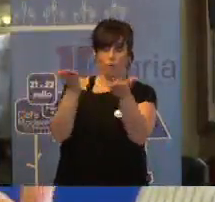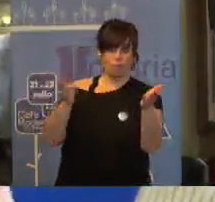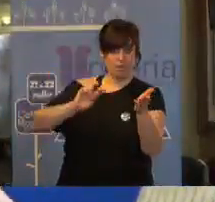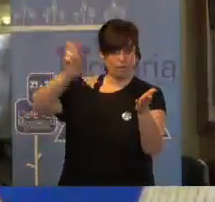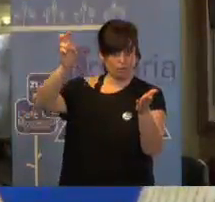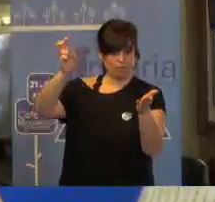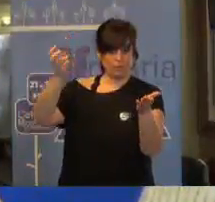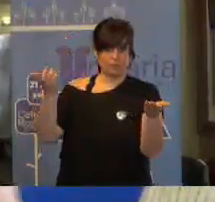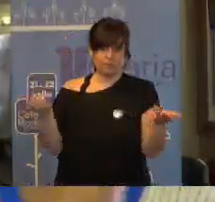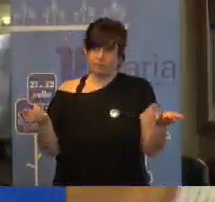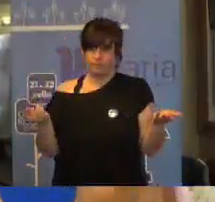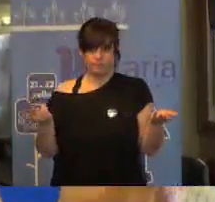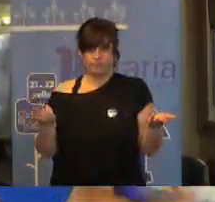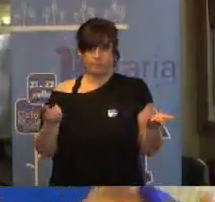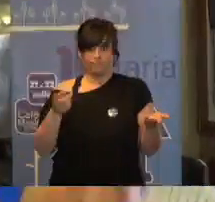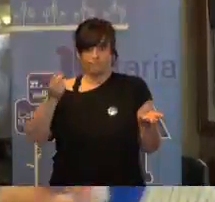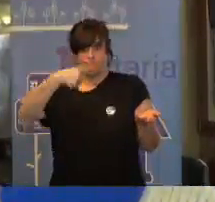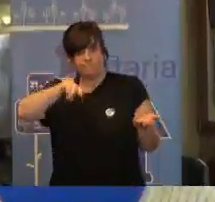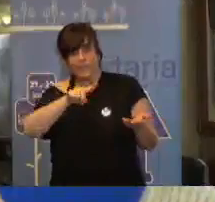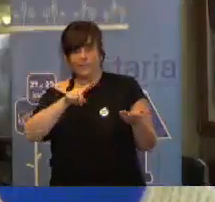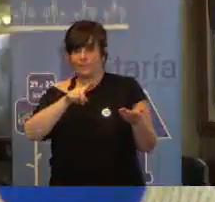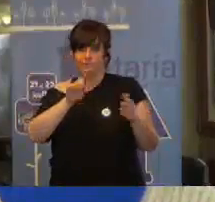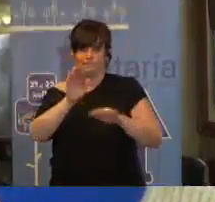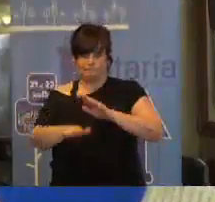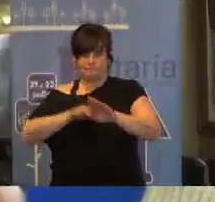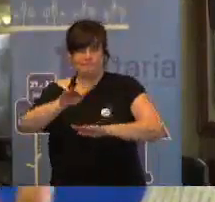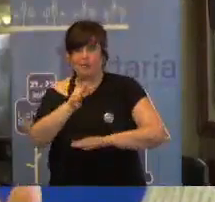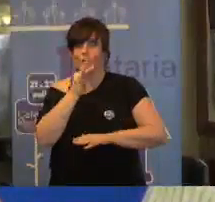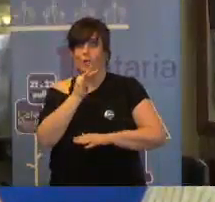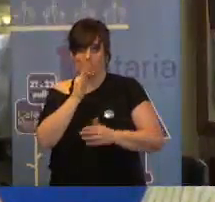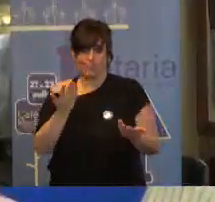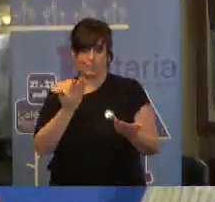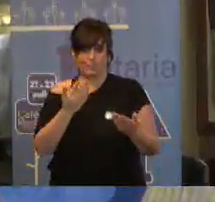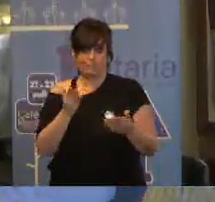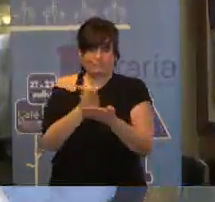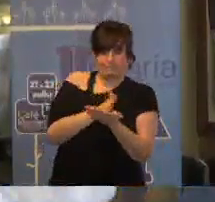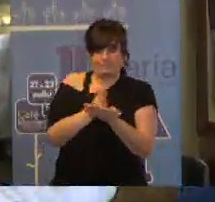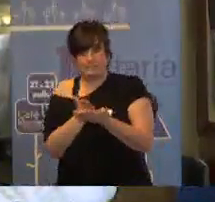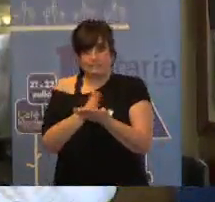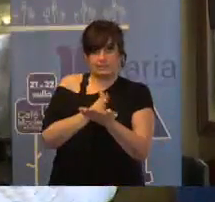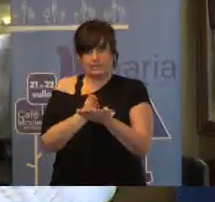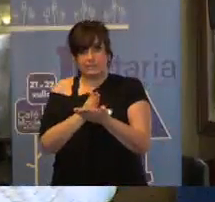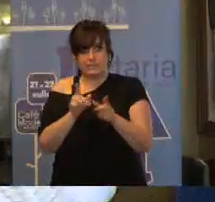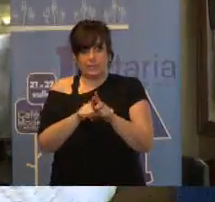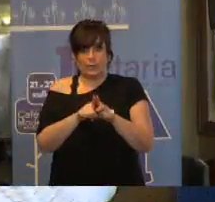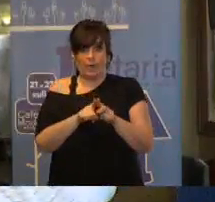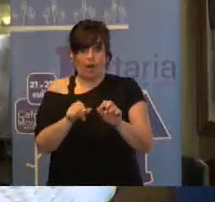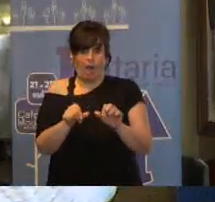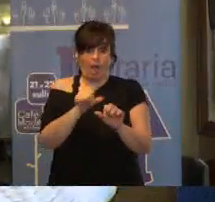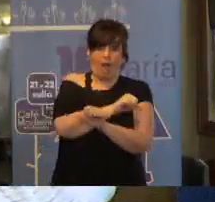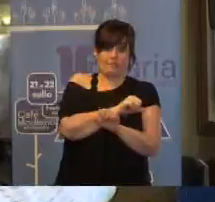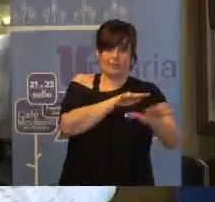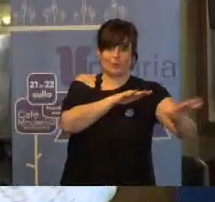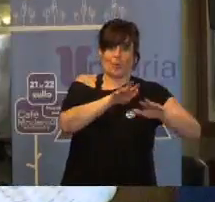todavía non están a medio camiño en ese paso do que falábamos onte do activismo ás